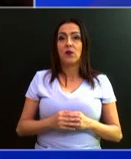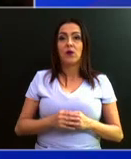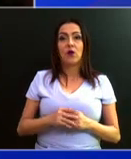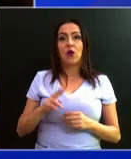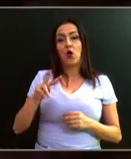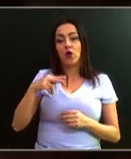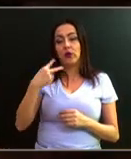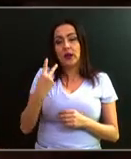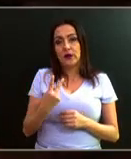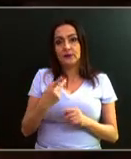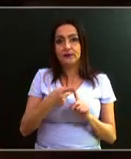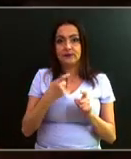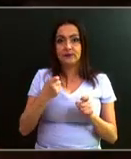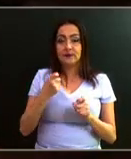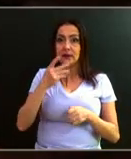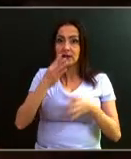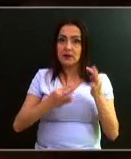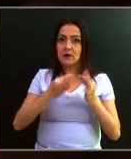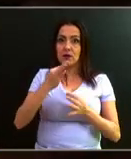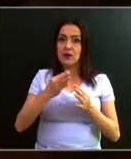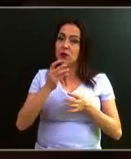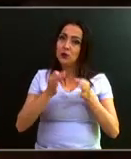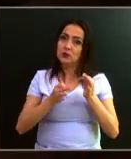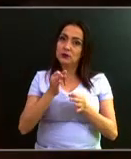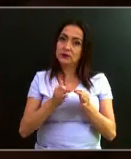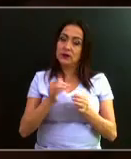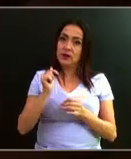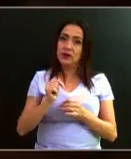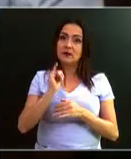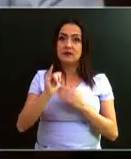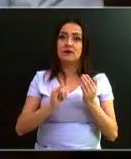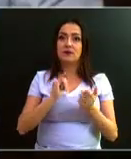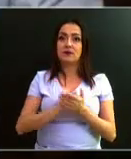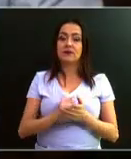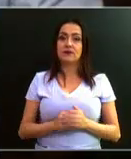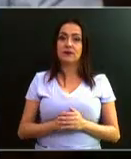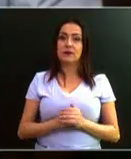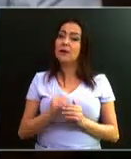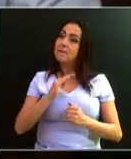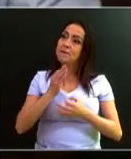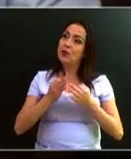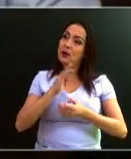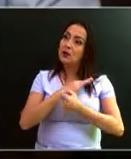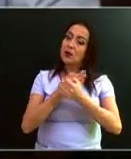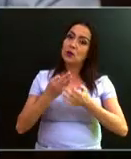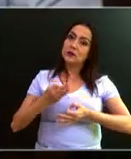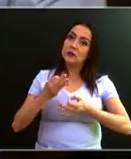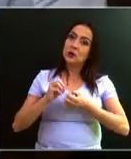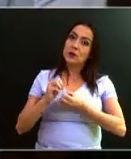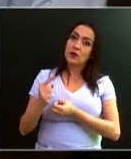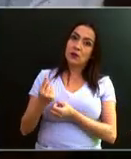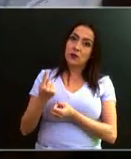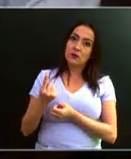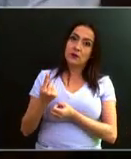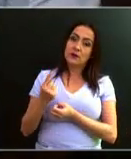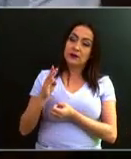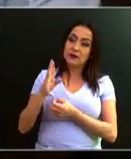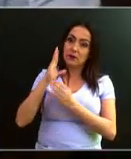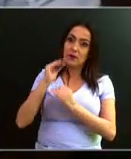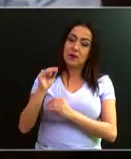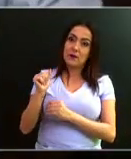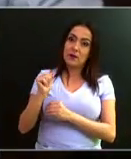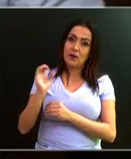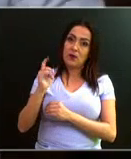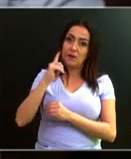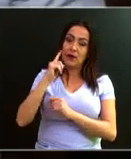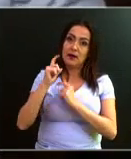contrario. Desde los tribunales de justicia acá en San José, Poder Judicial, el circuito número uno. Este ha sido un informe de Alberto